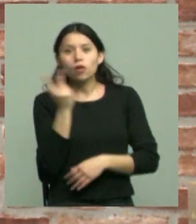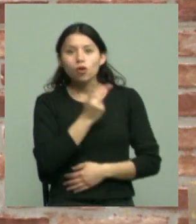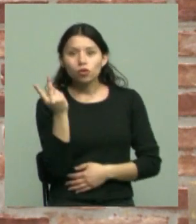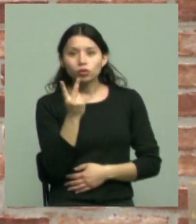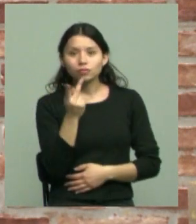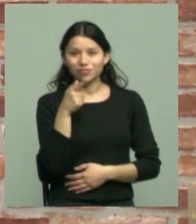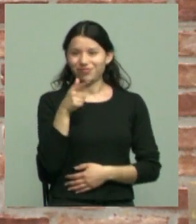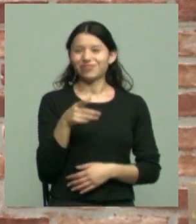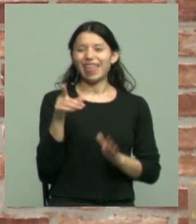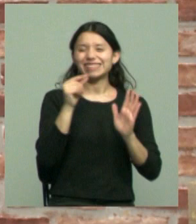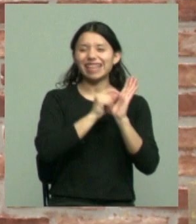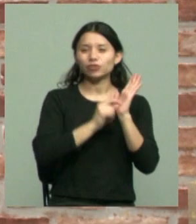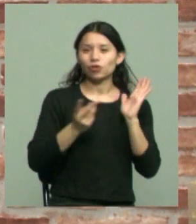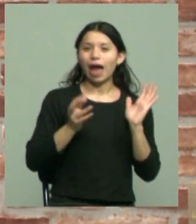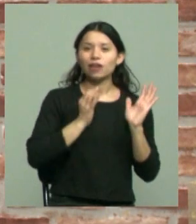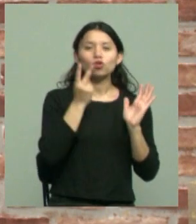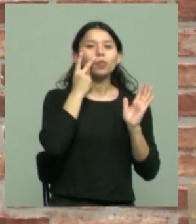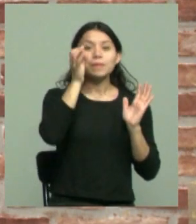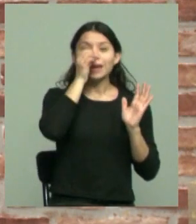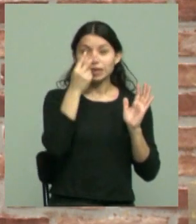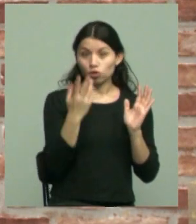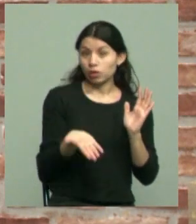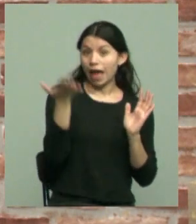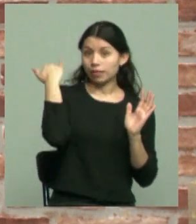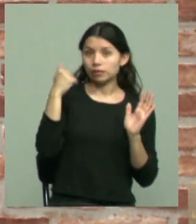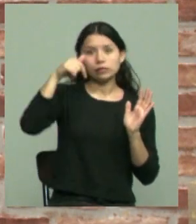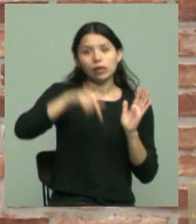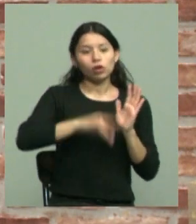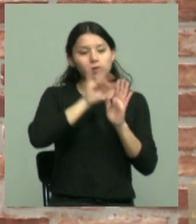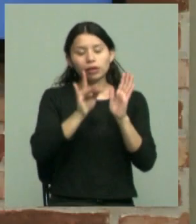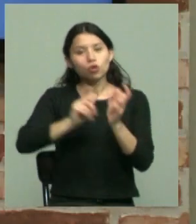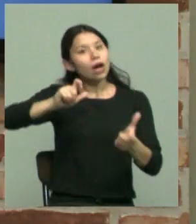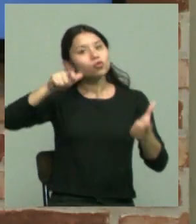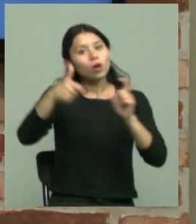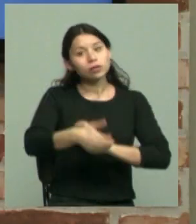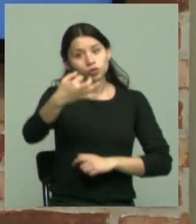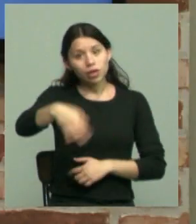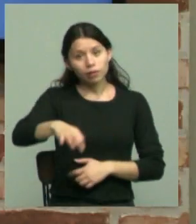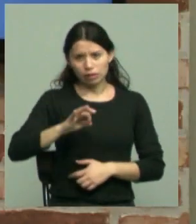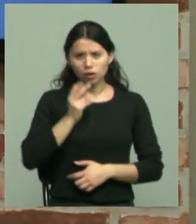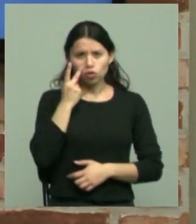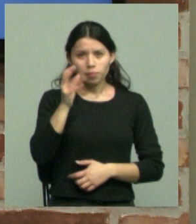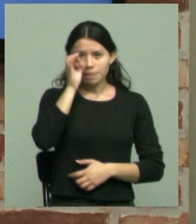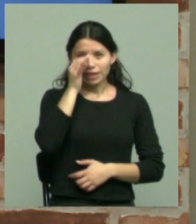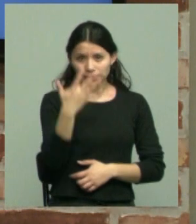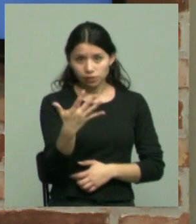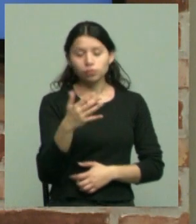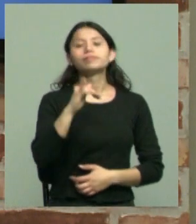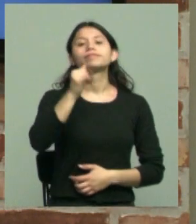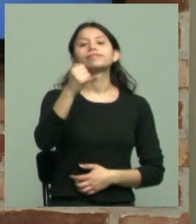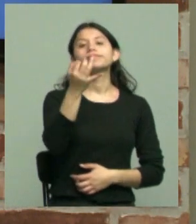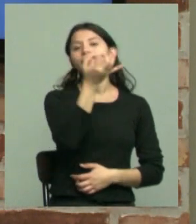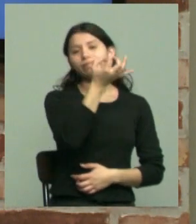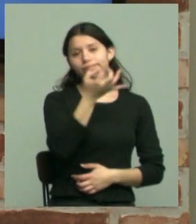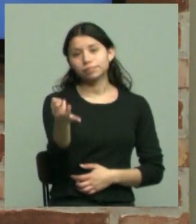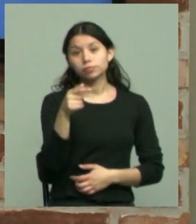este censo que se hacía en el 2022 y que pretende obviamente actualizar esos datos al 2025. Exactamente, en el censo 2025 lo que se